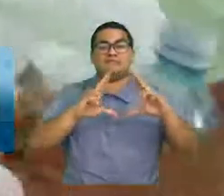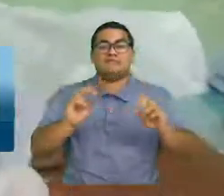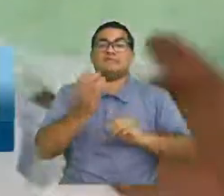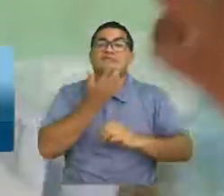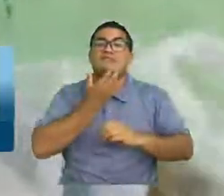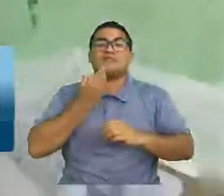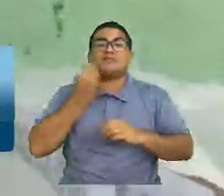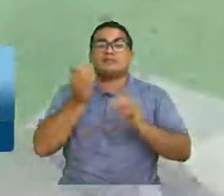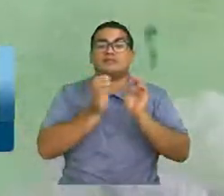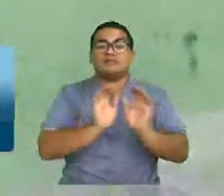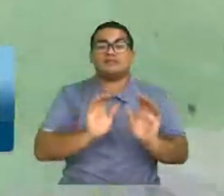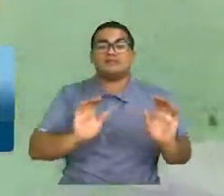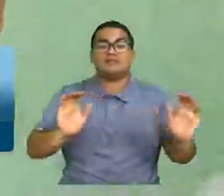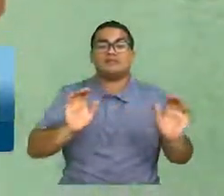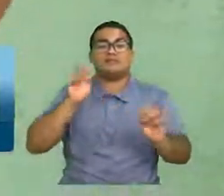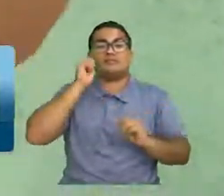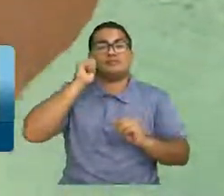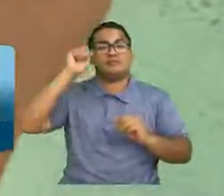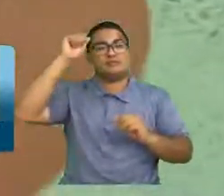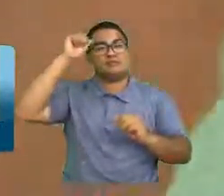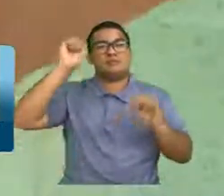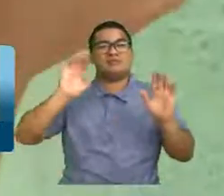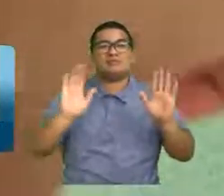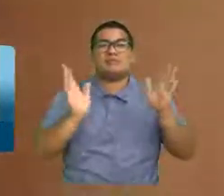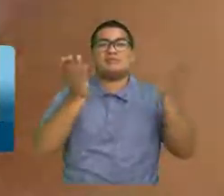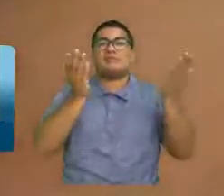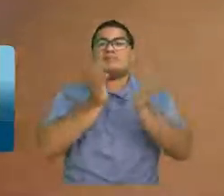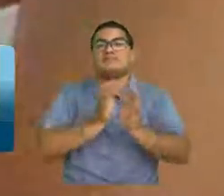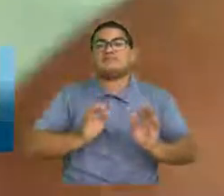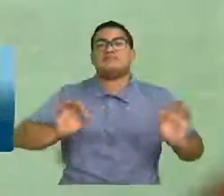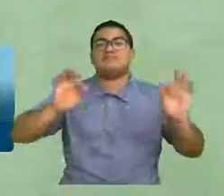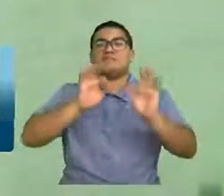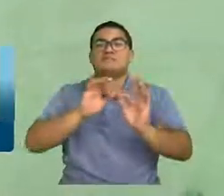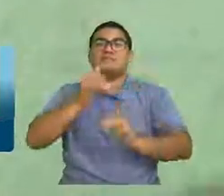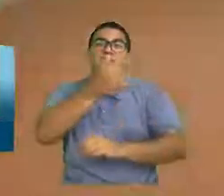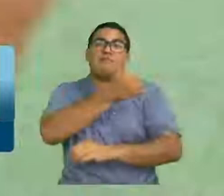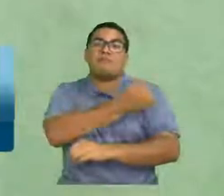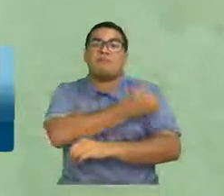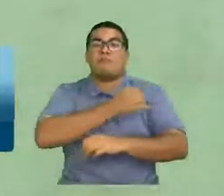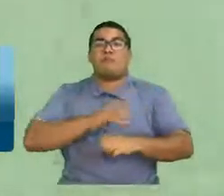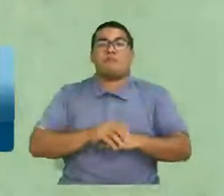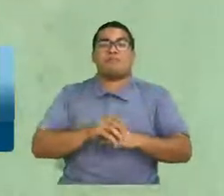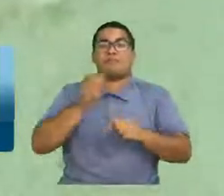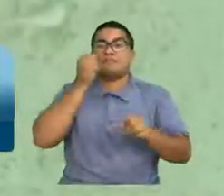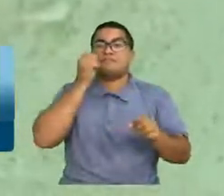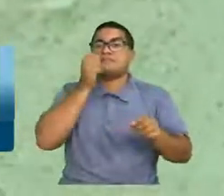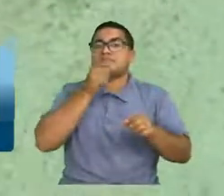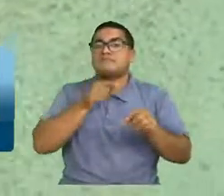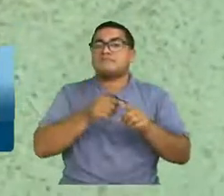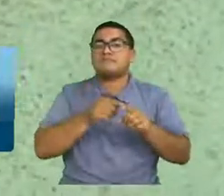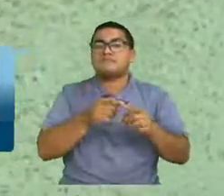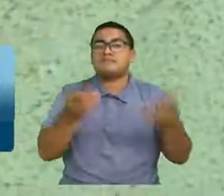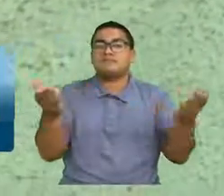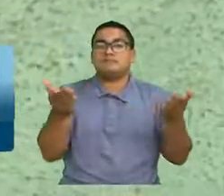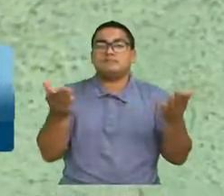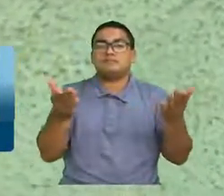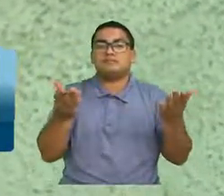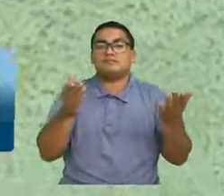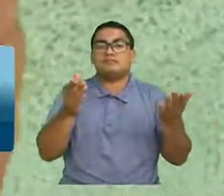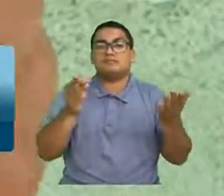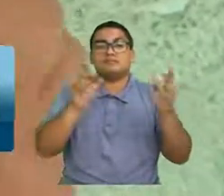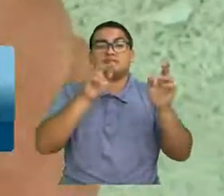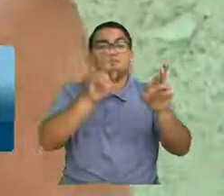niños, ni los adultos mayores, se queden sin vacunar. Así es, el objetivo de la jornada es que el 100%